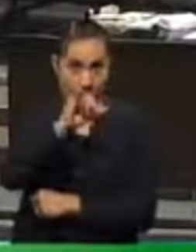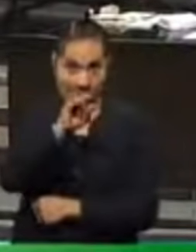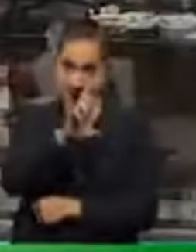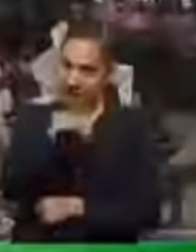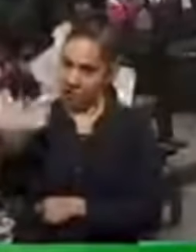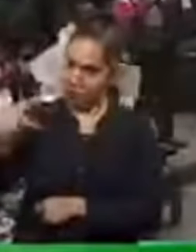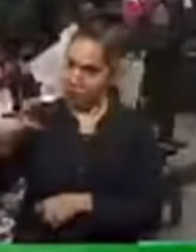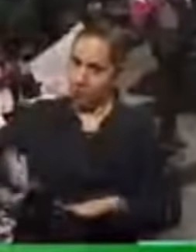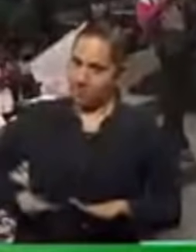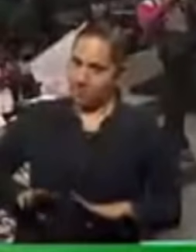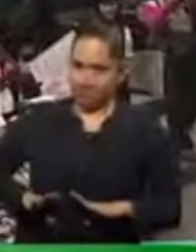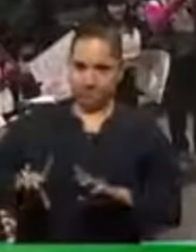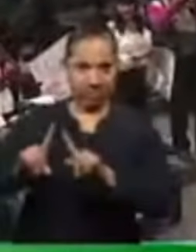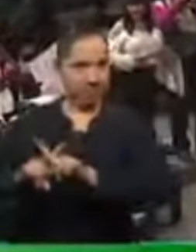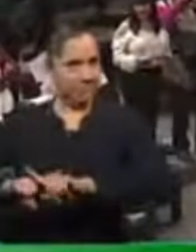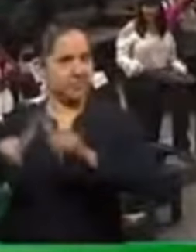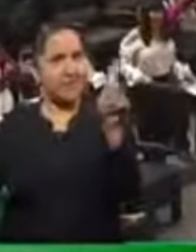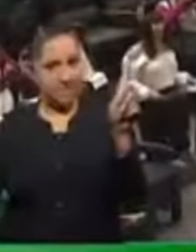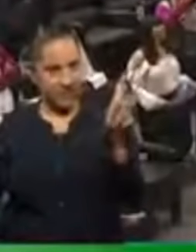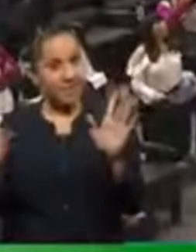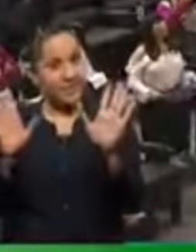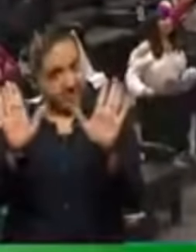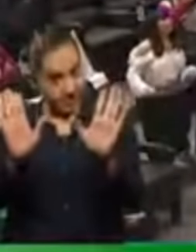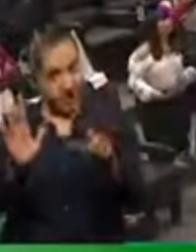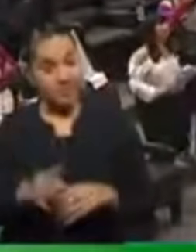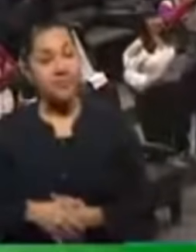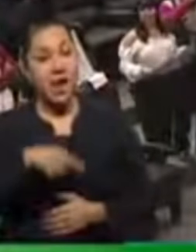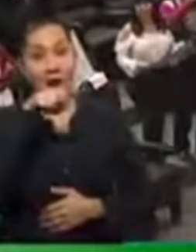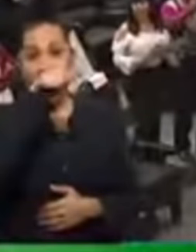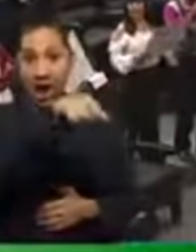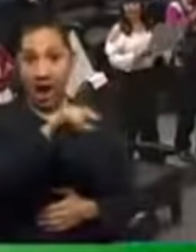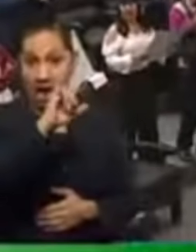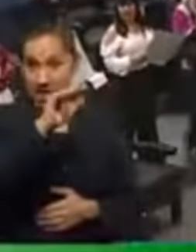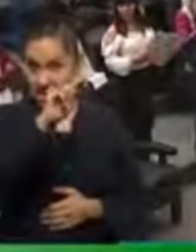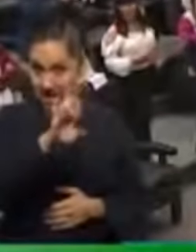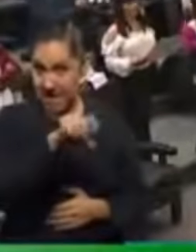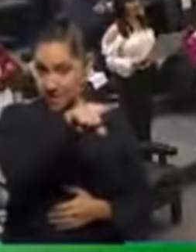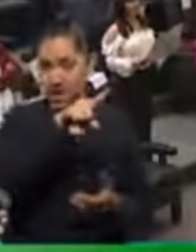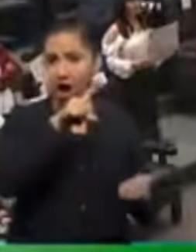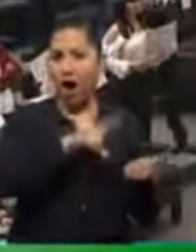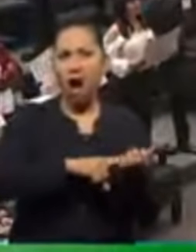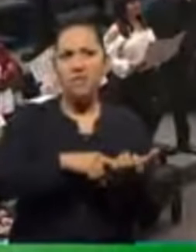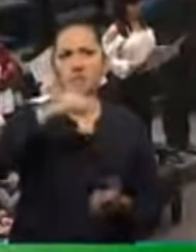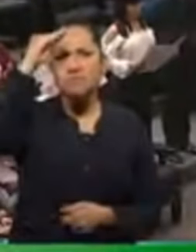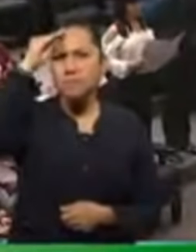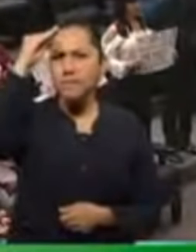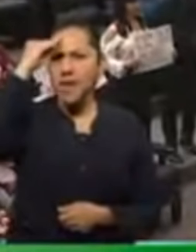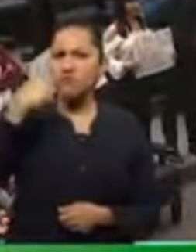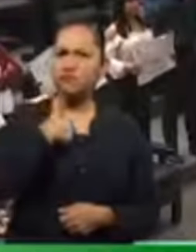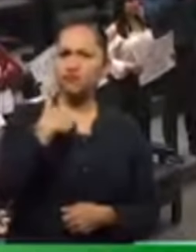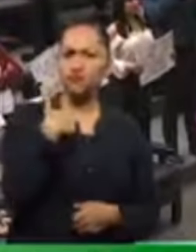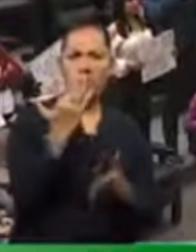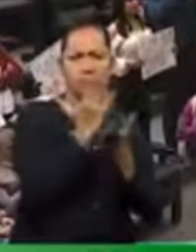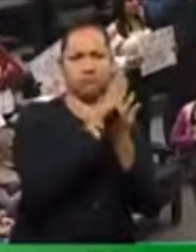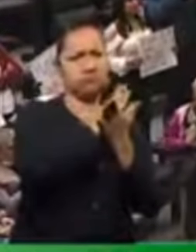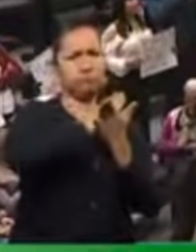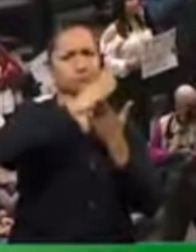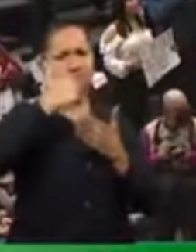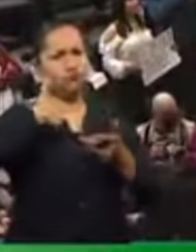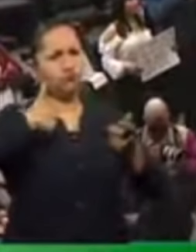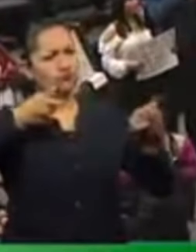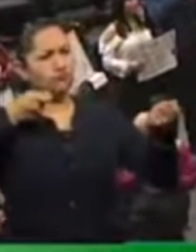Porque el INE, en su enloquecedora arrogancia, se crea además autoridad sanitaria.